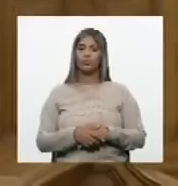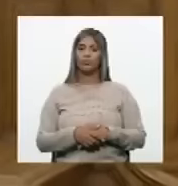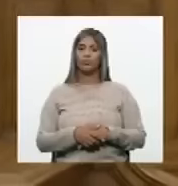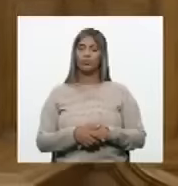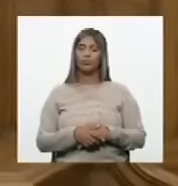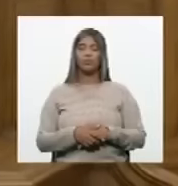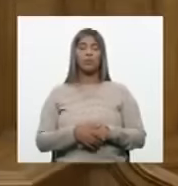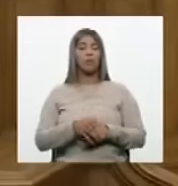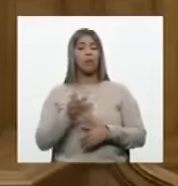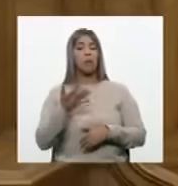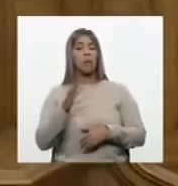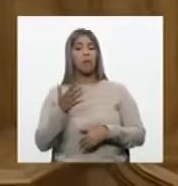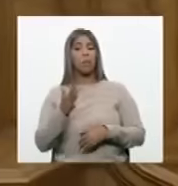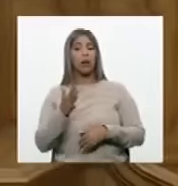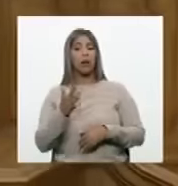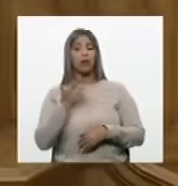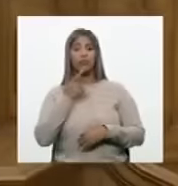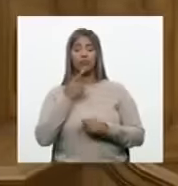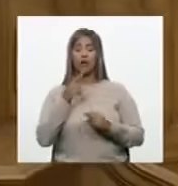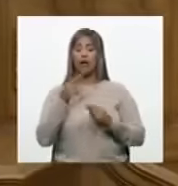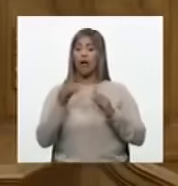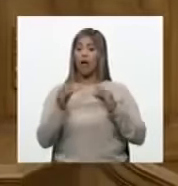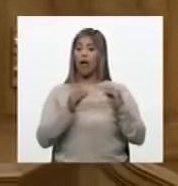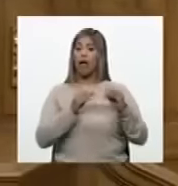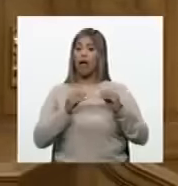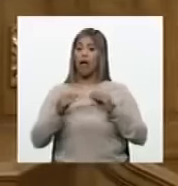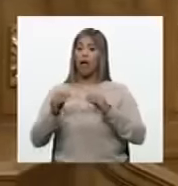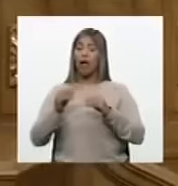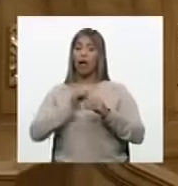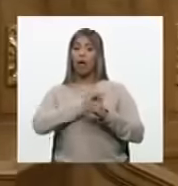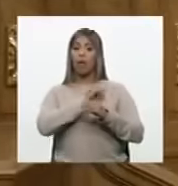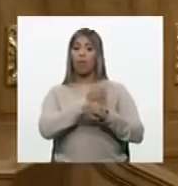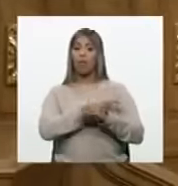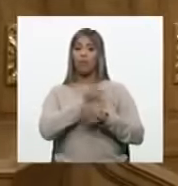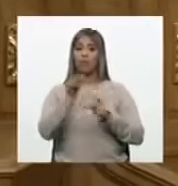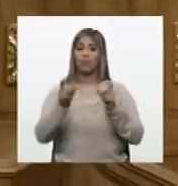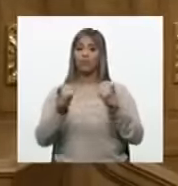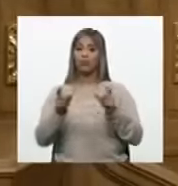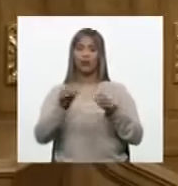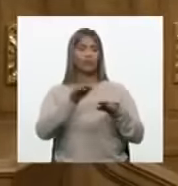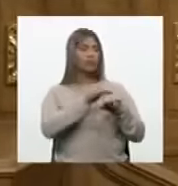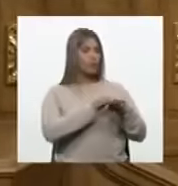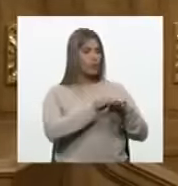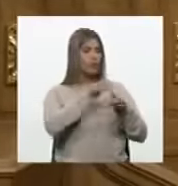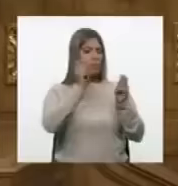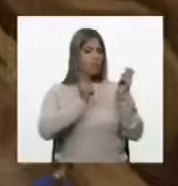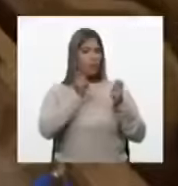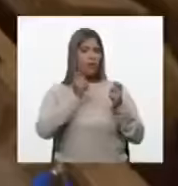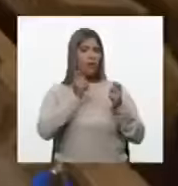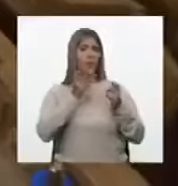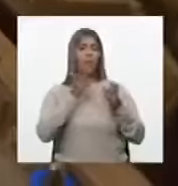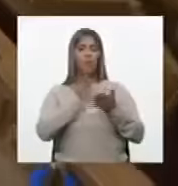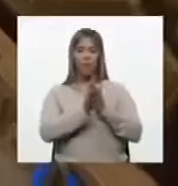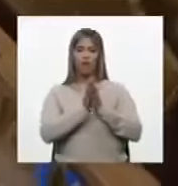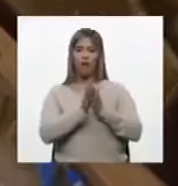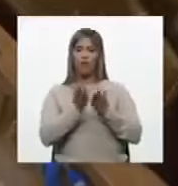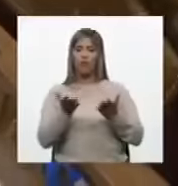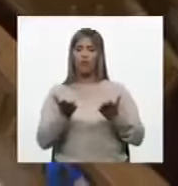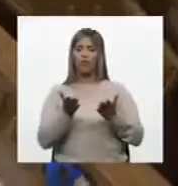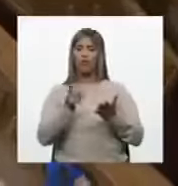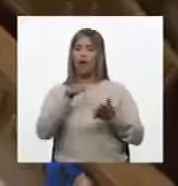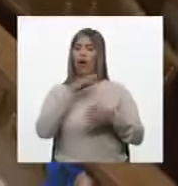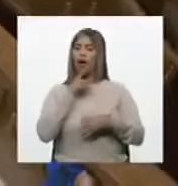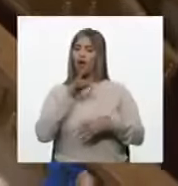Parece que cuando se habla de poder popular... Orden, disculpe, diputado. Querido diputado, diputada, por favor,